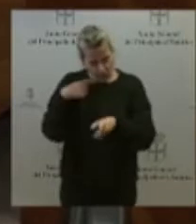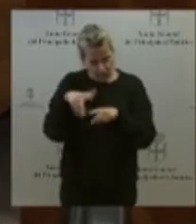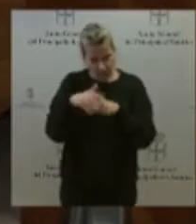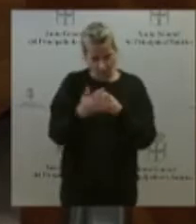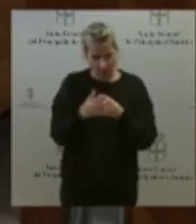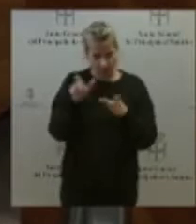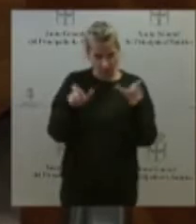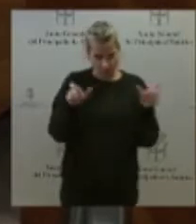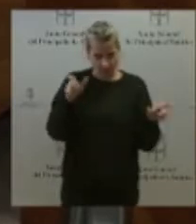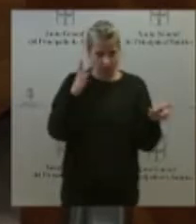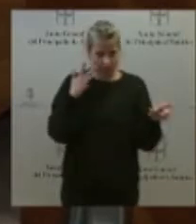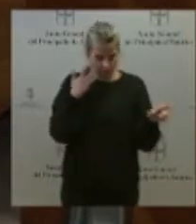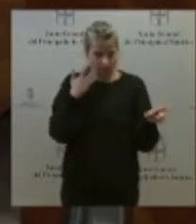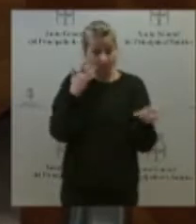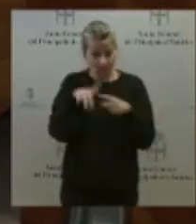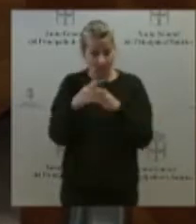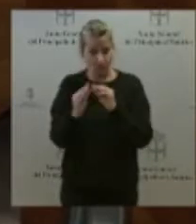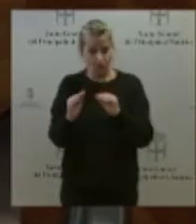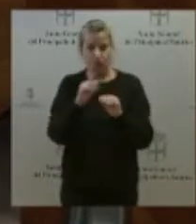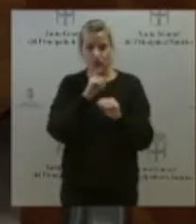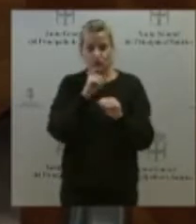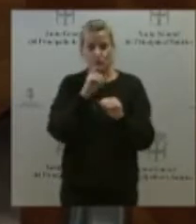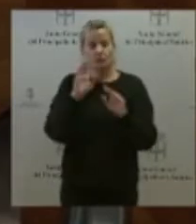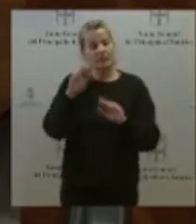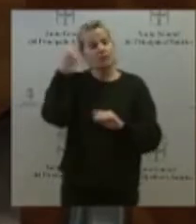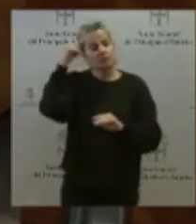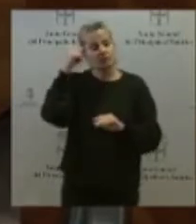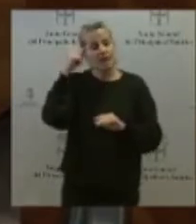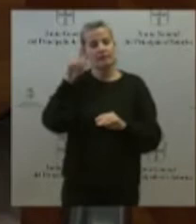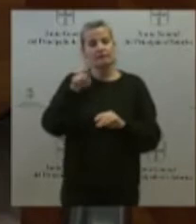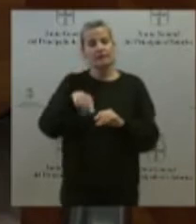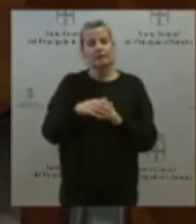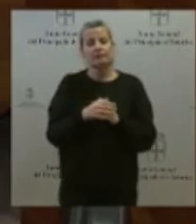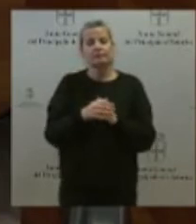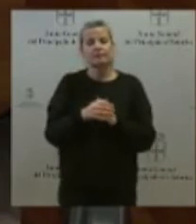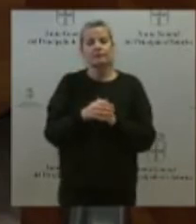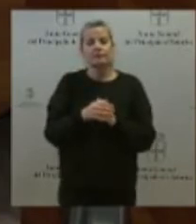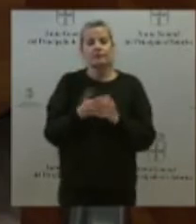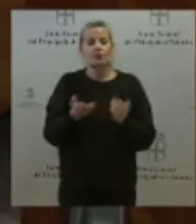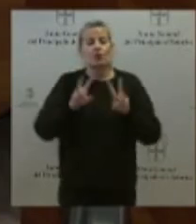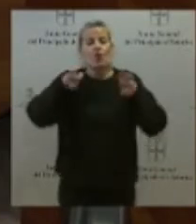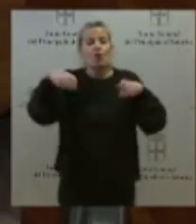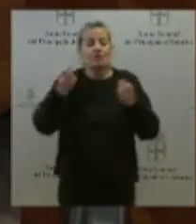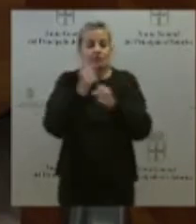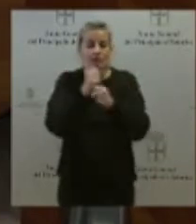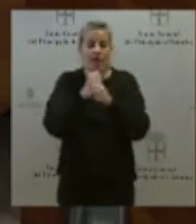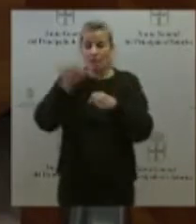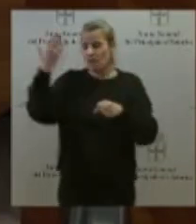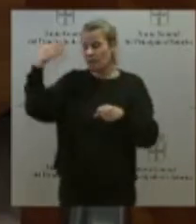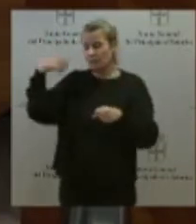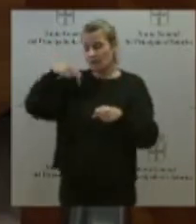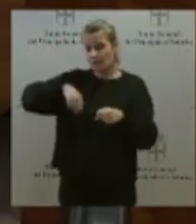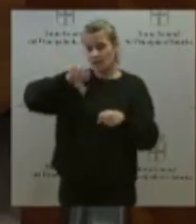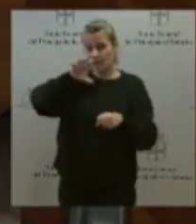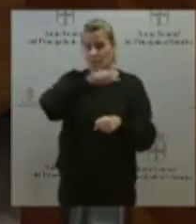Efectivamente, usted sabe, como yo, que mucho tiene que ver con la reforma laboral que tuvo lugar en este país y que, por suerte, el Gobierno